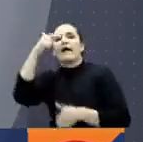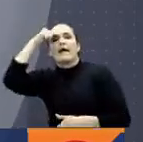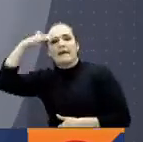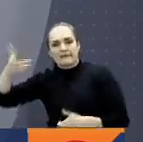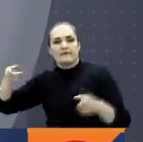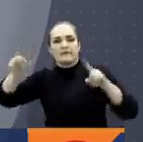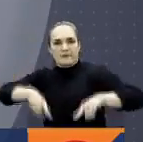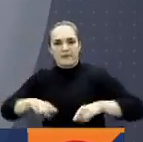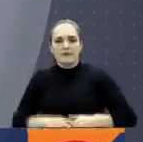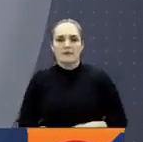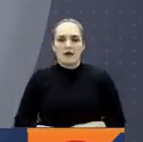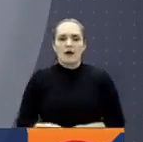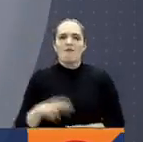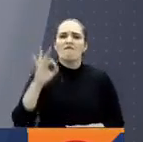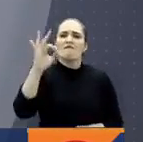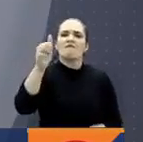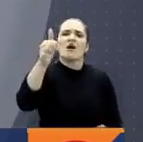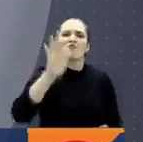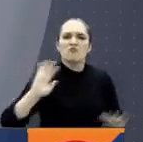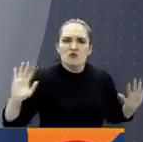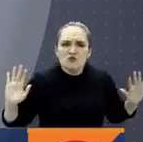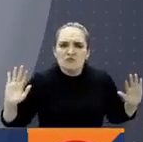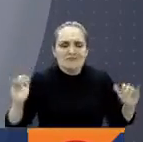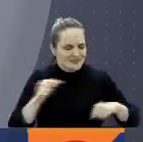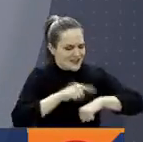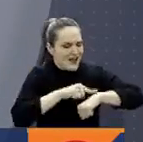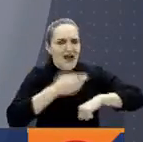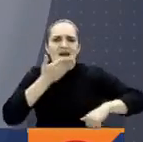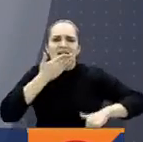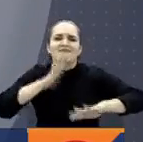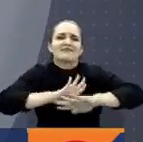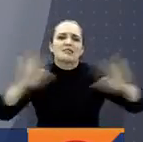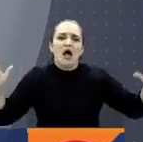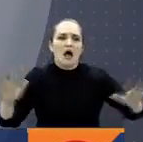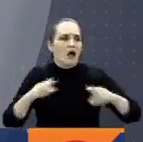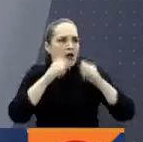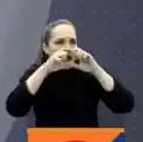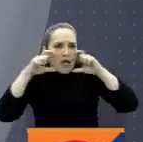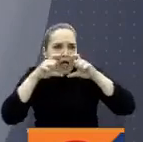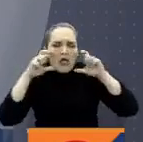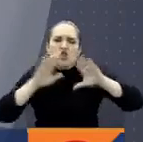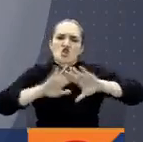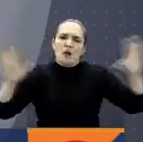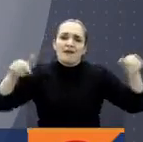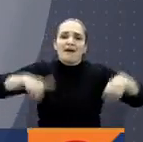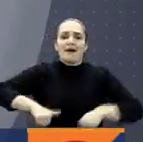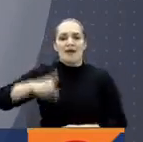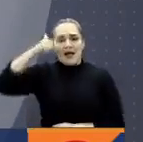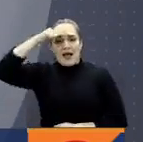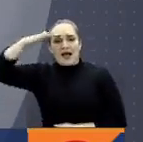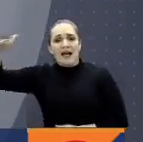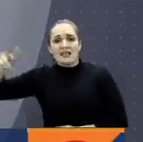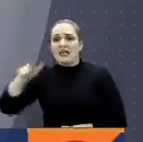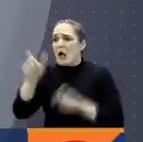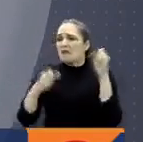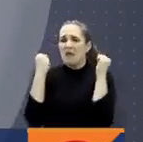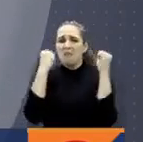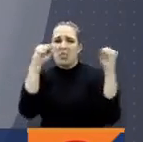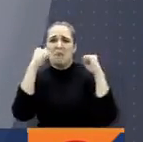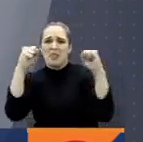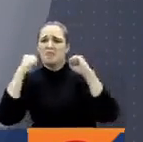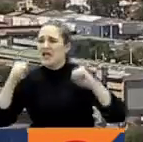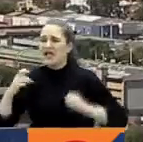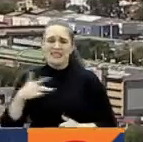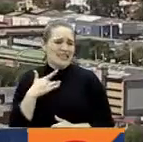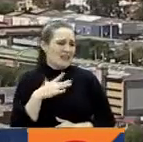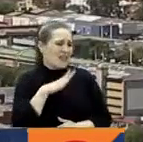Cartagena. Me parece fabuloso, ya era hora, ya la gente no lo quería más. En Cartagena ya hay mucha indisciplina porque es que no se siente